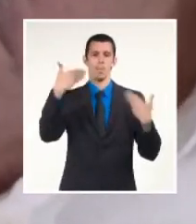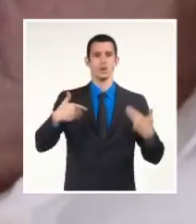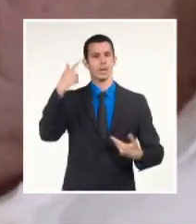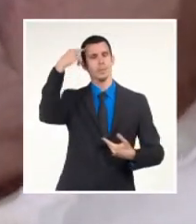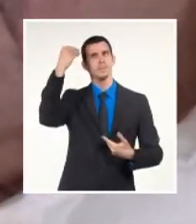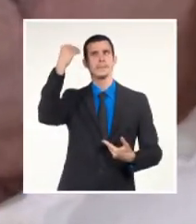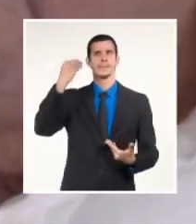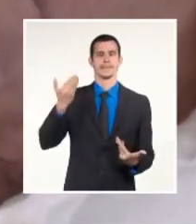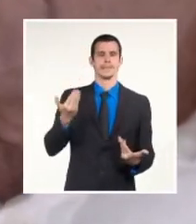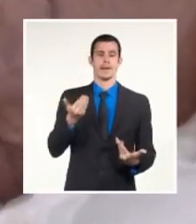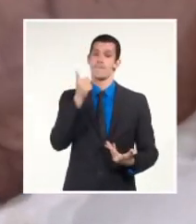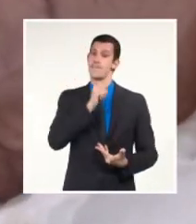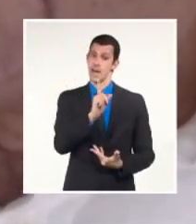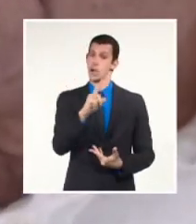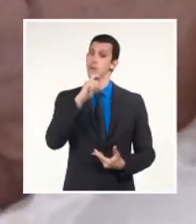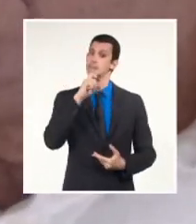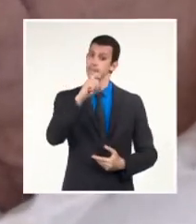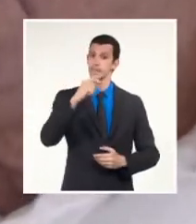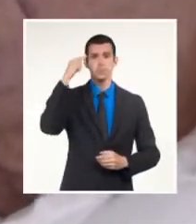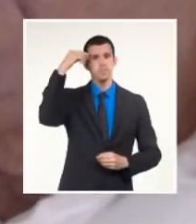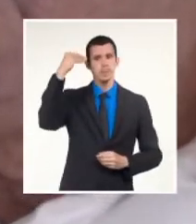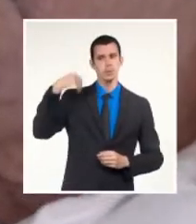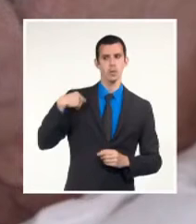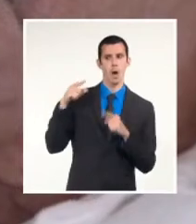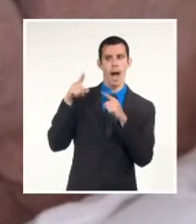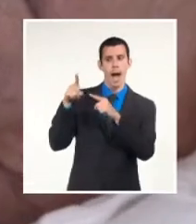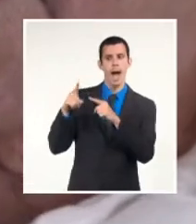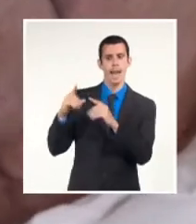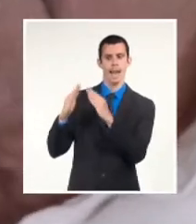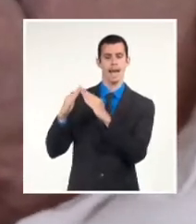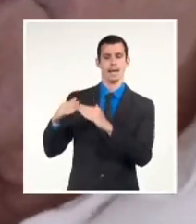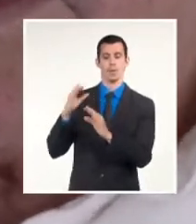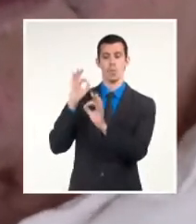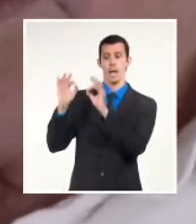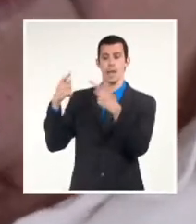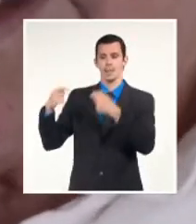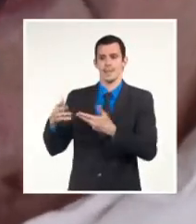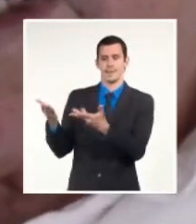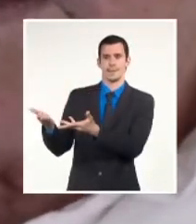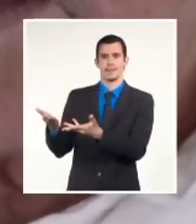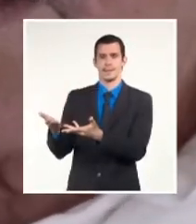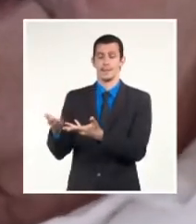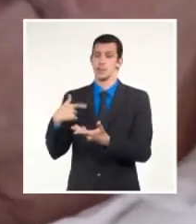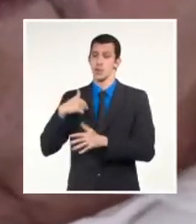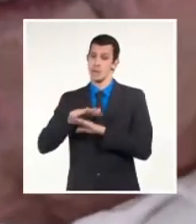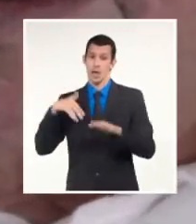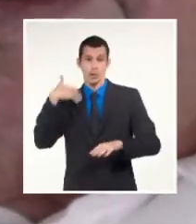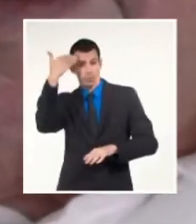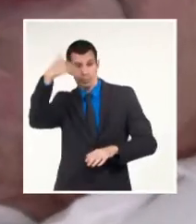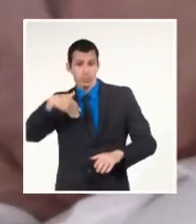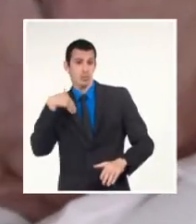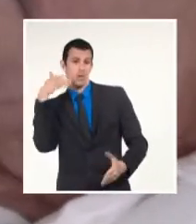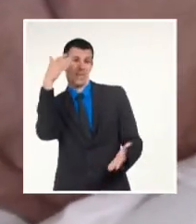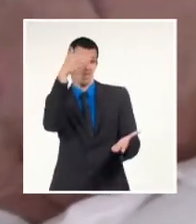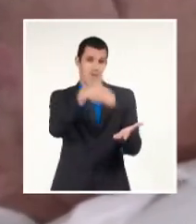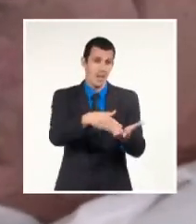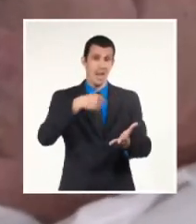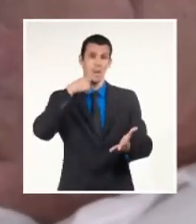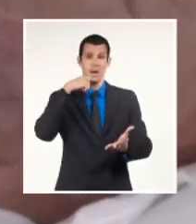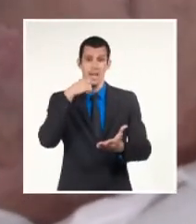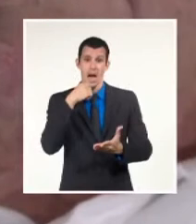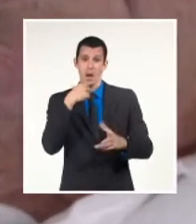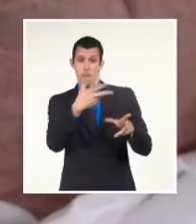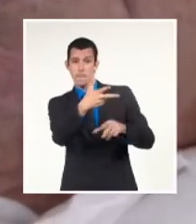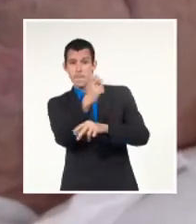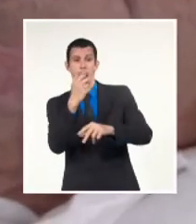era duro. Yo sabía que o casi estaba seguro que no volvería a verlos. Casi estaba seguro